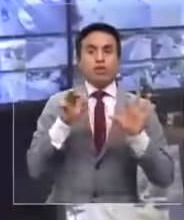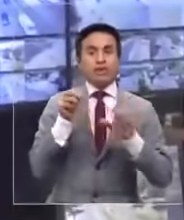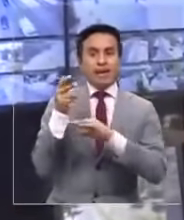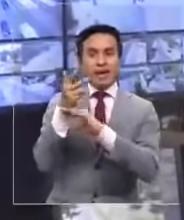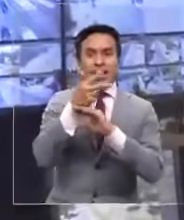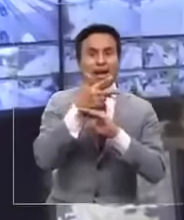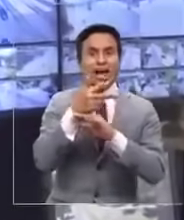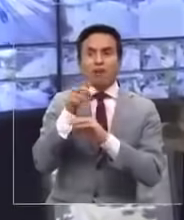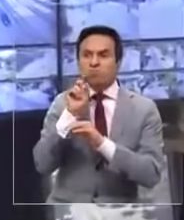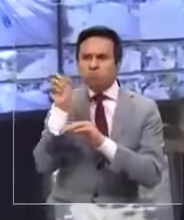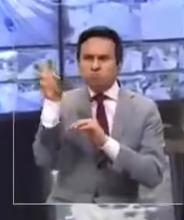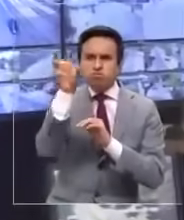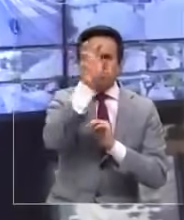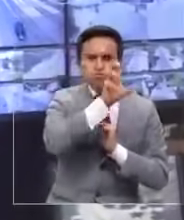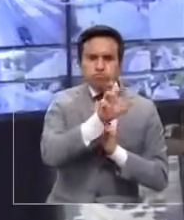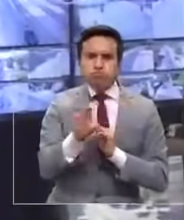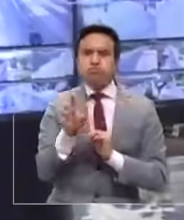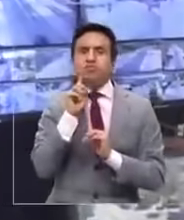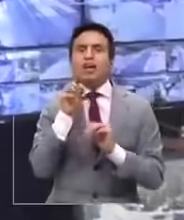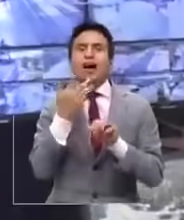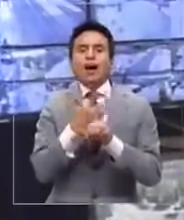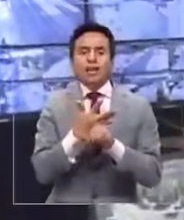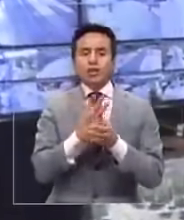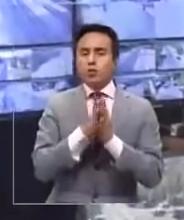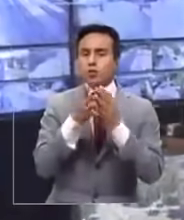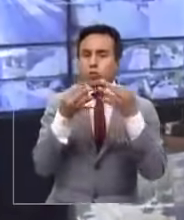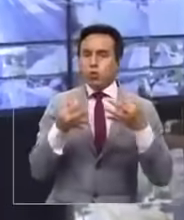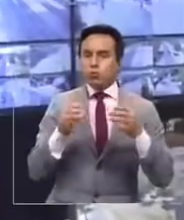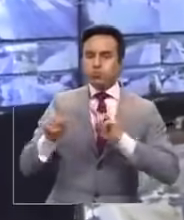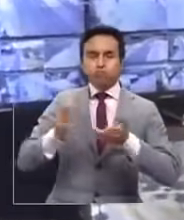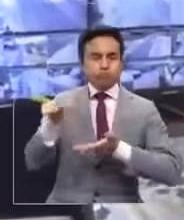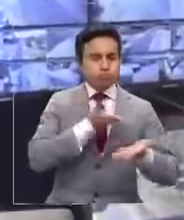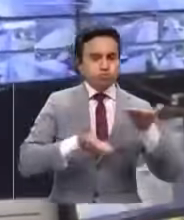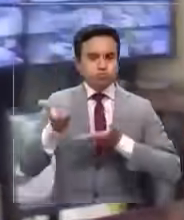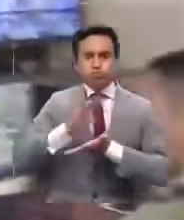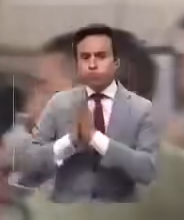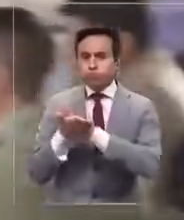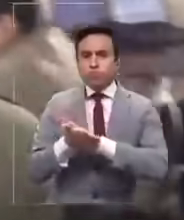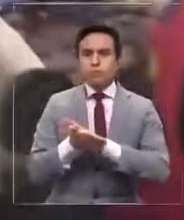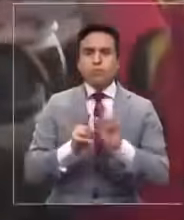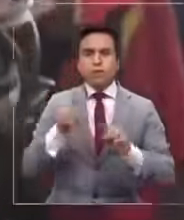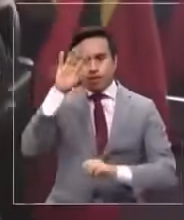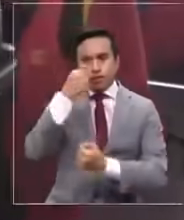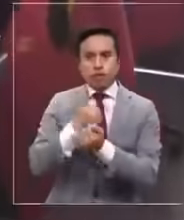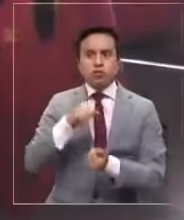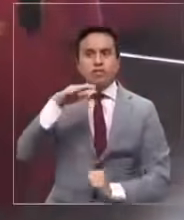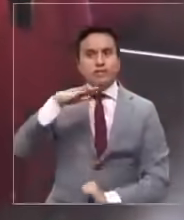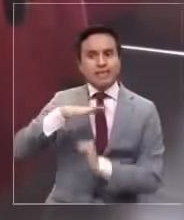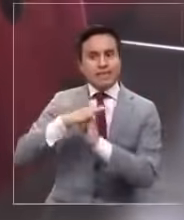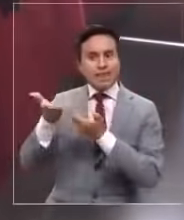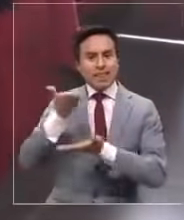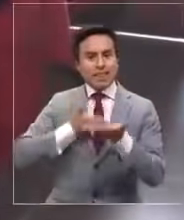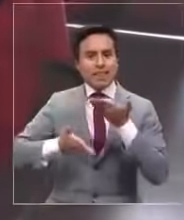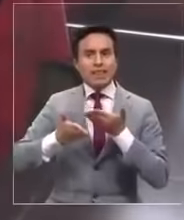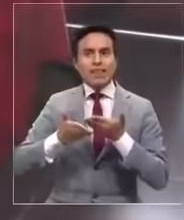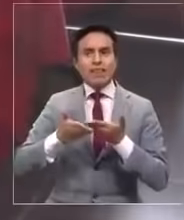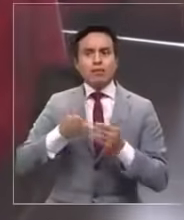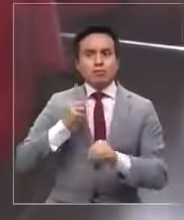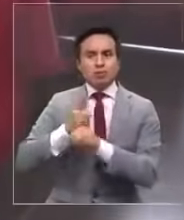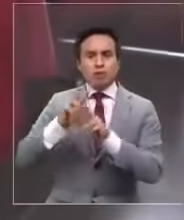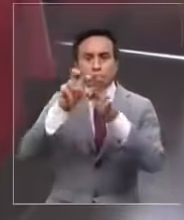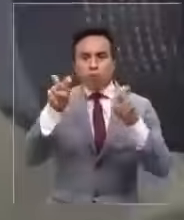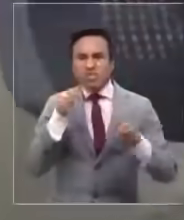cámaras aproximadamente y se encuentra en total coordinación junto con carabineros con la central nuestra, donde despachamos los